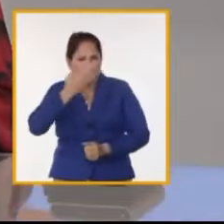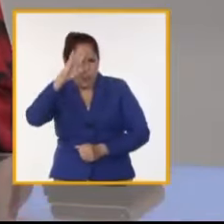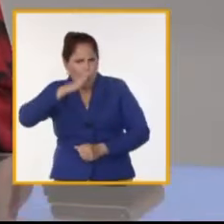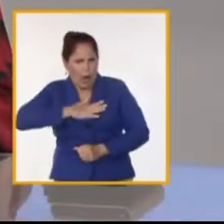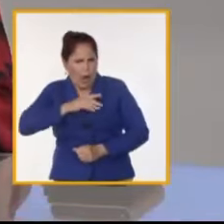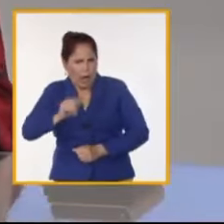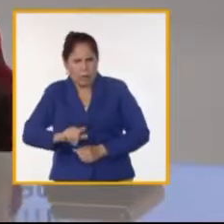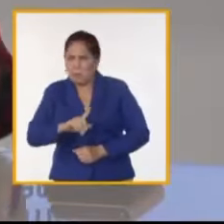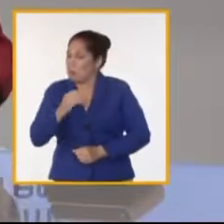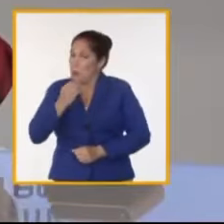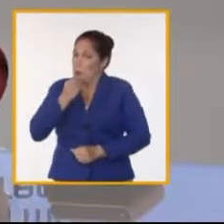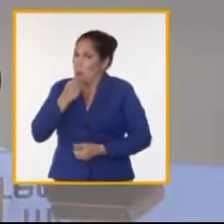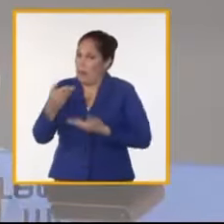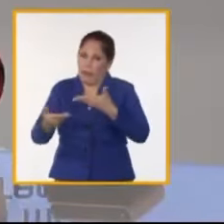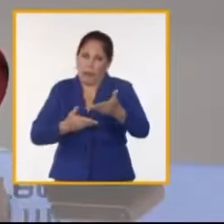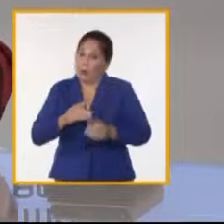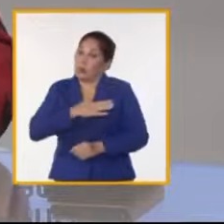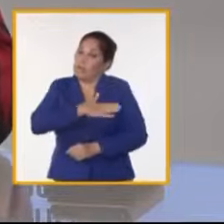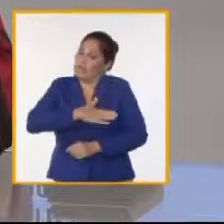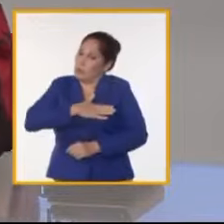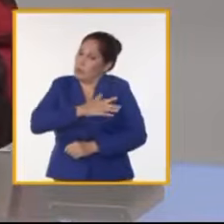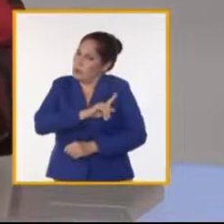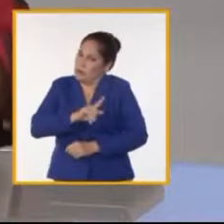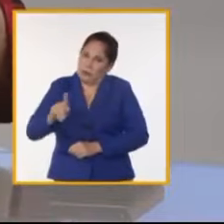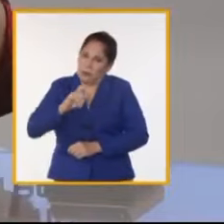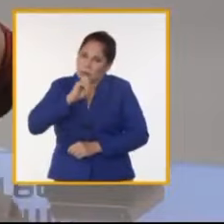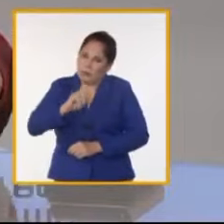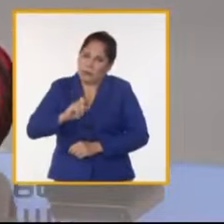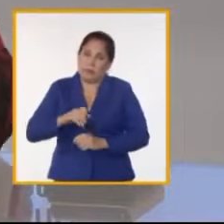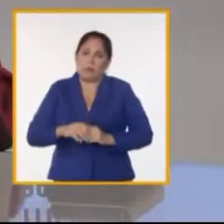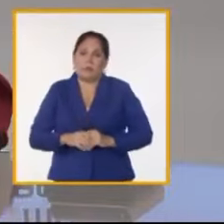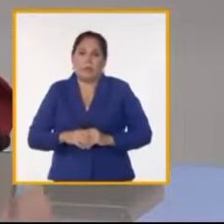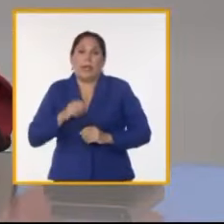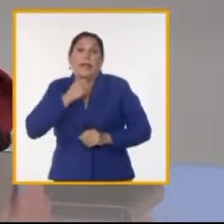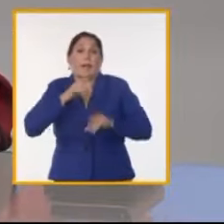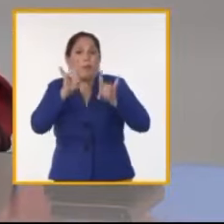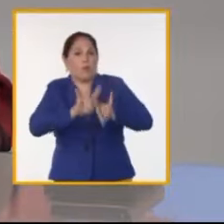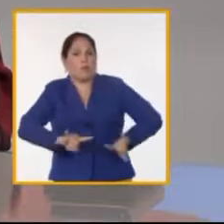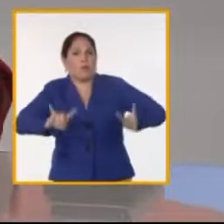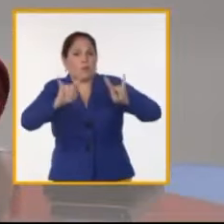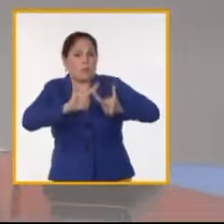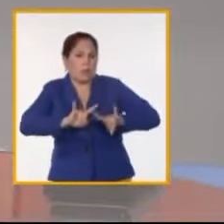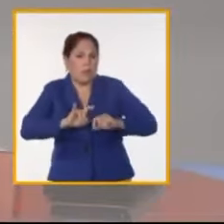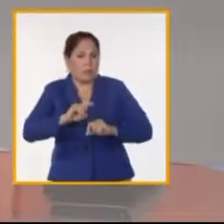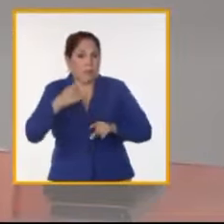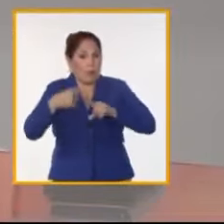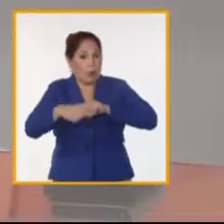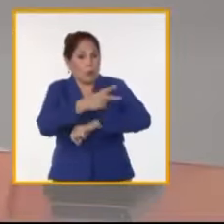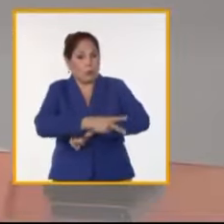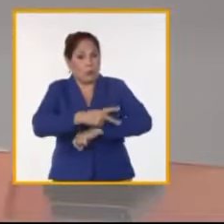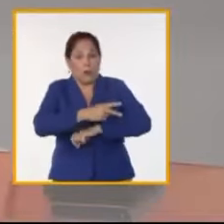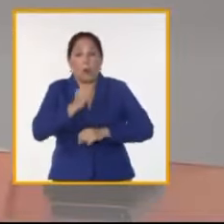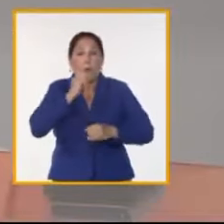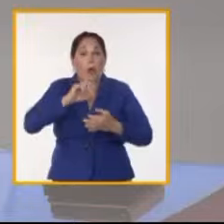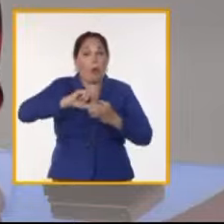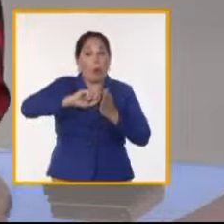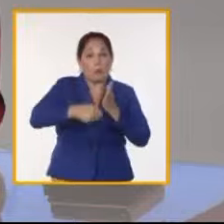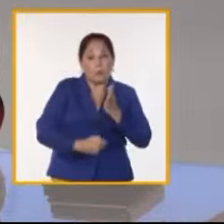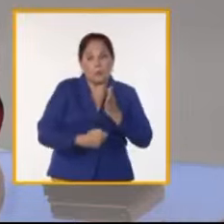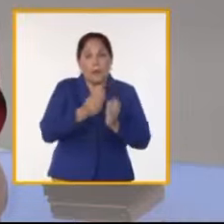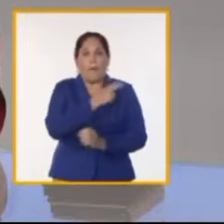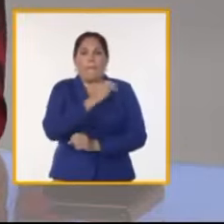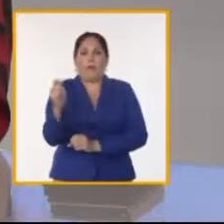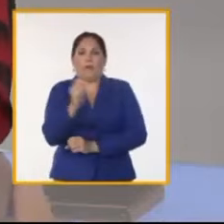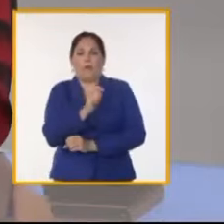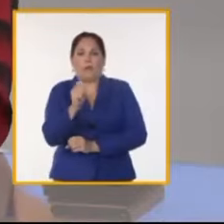de del terrorismo es duro por ejemplo que una universidad extranjera no contrate a un profesor no